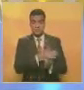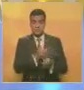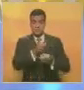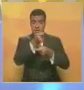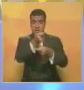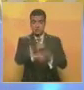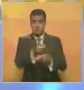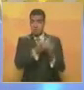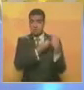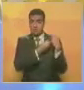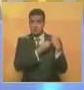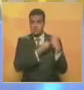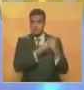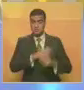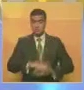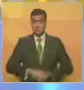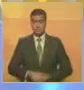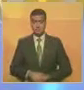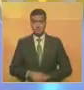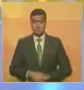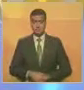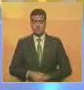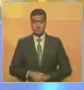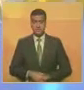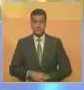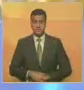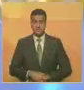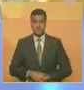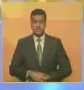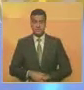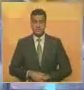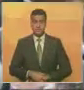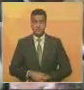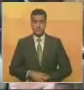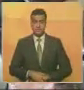entrega de la memoria y cuenta del primer mandatario nacional ante la Asamblea Nacional.